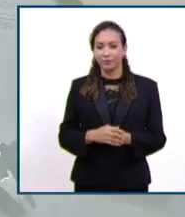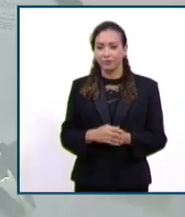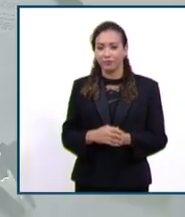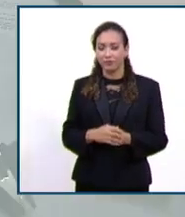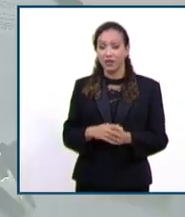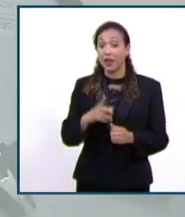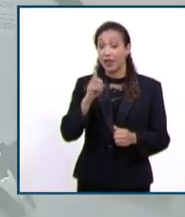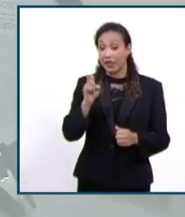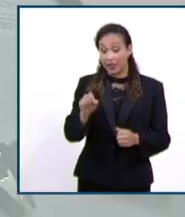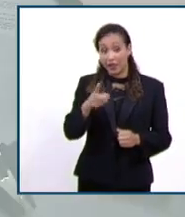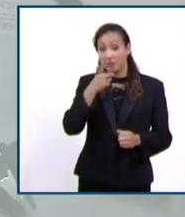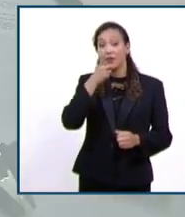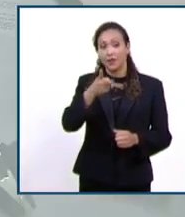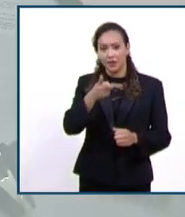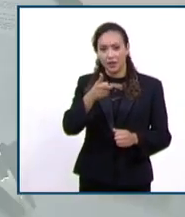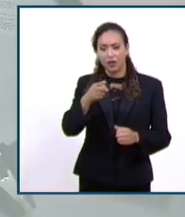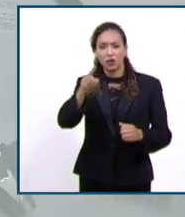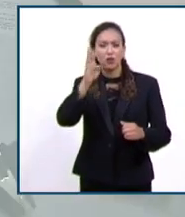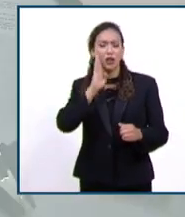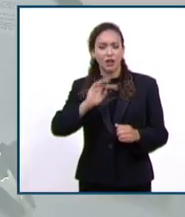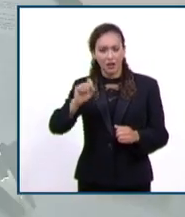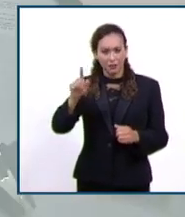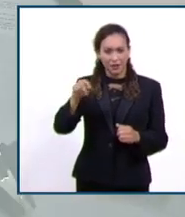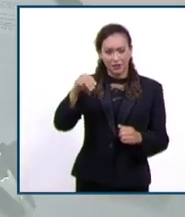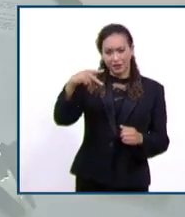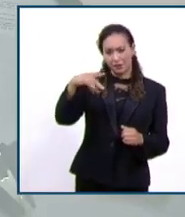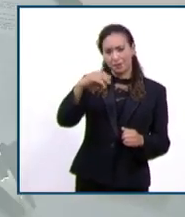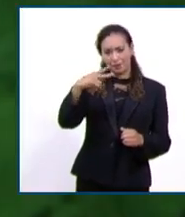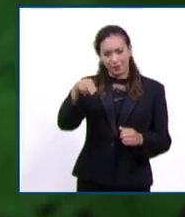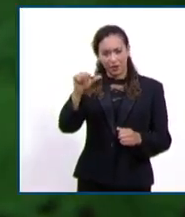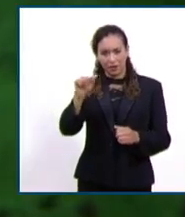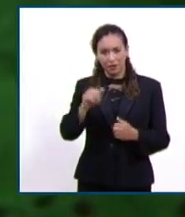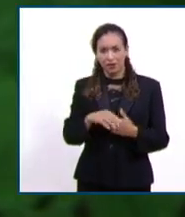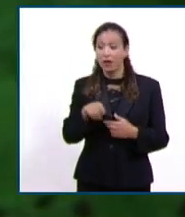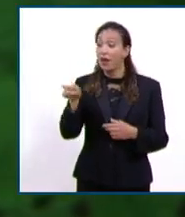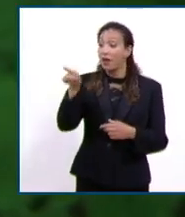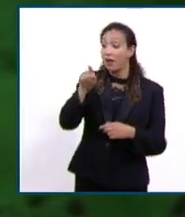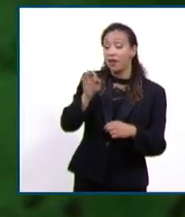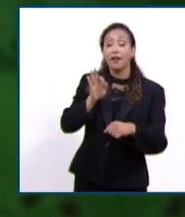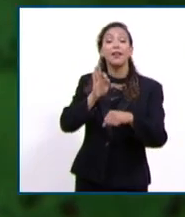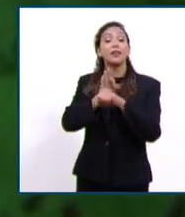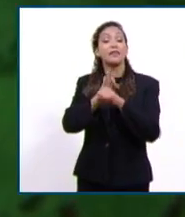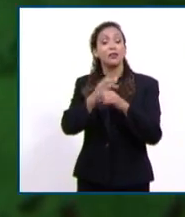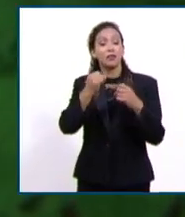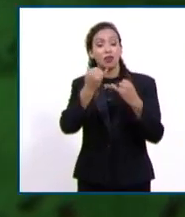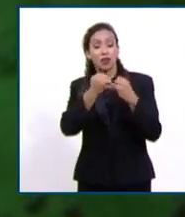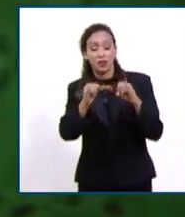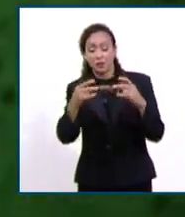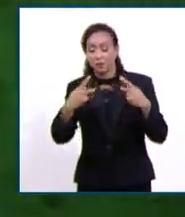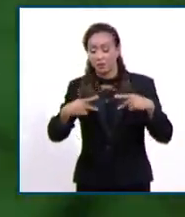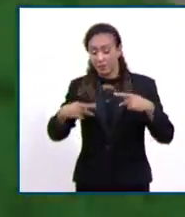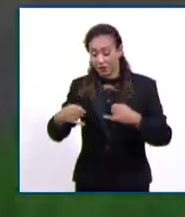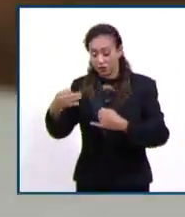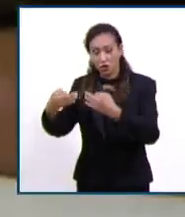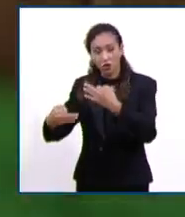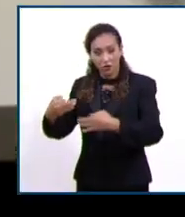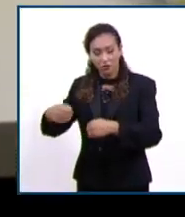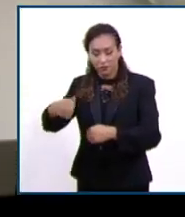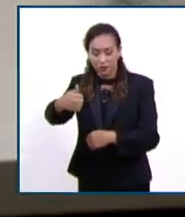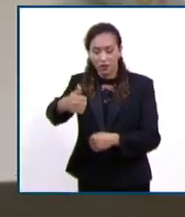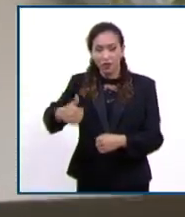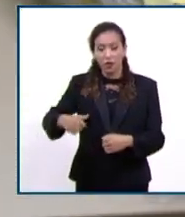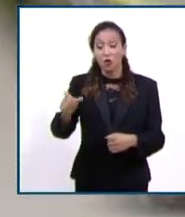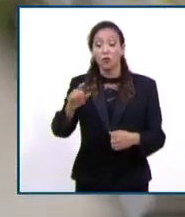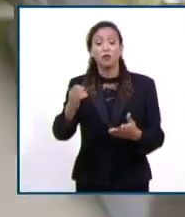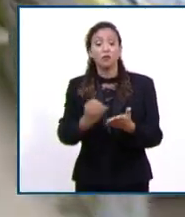respaldaron la postura de la ministra presidenta, Norma Lucía Piña Hernández, al defender la independencia de las personas juzgadoras al momento de